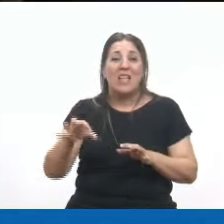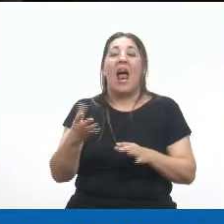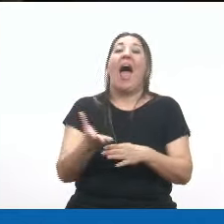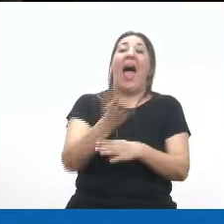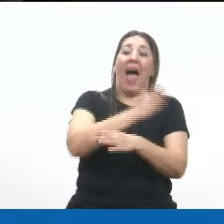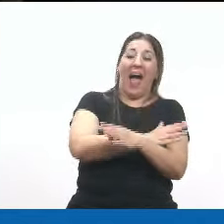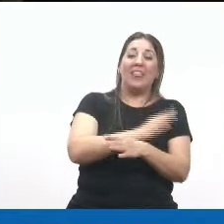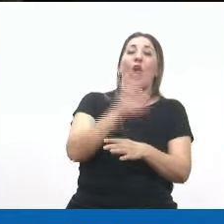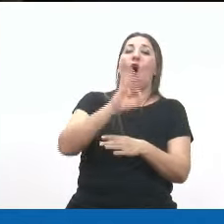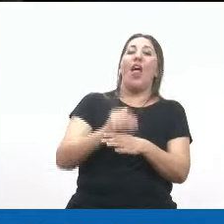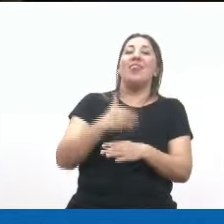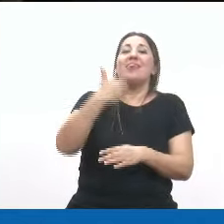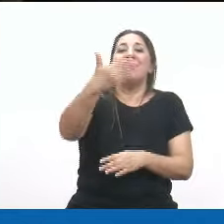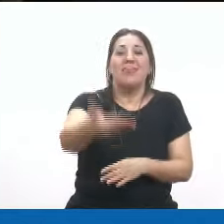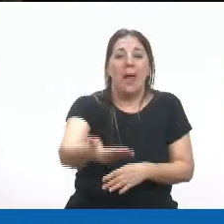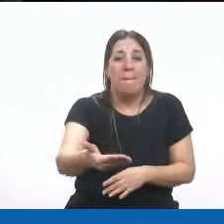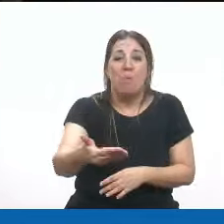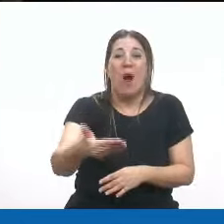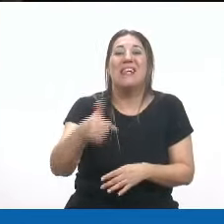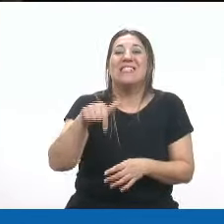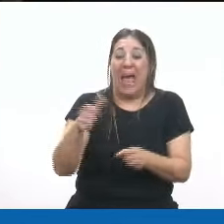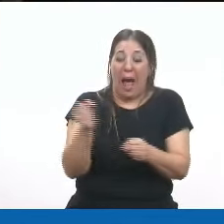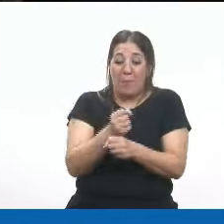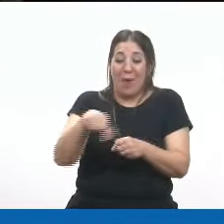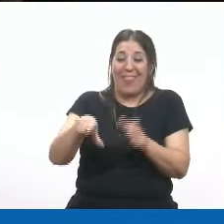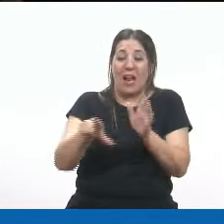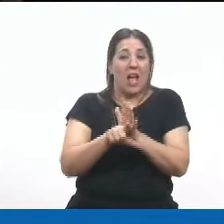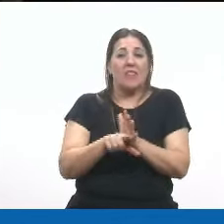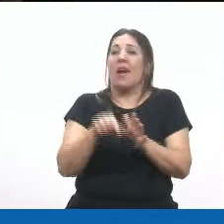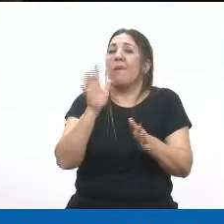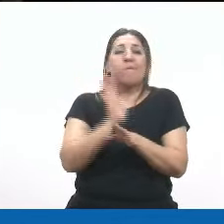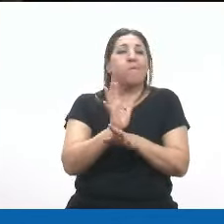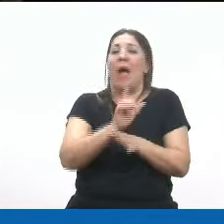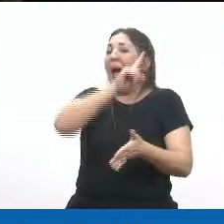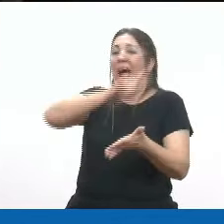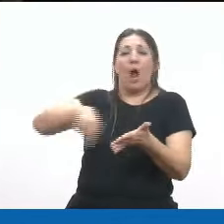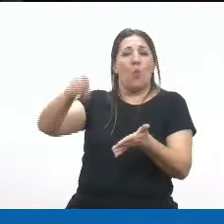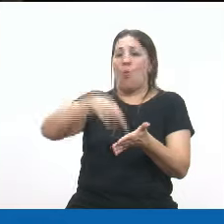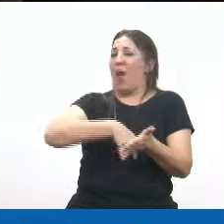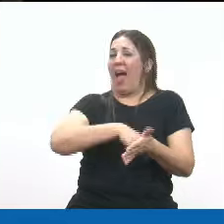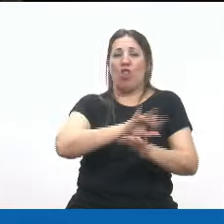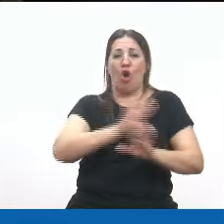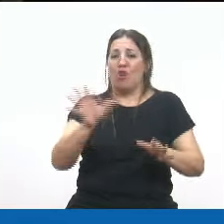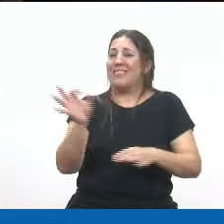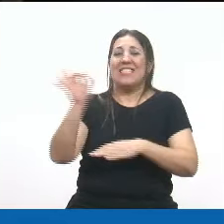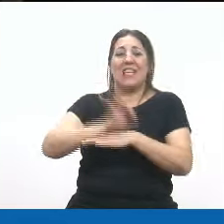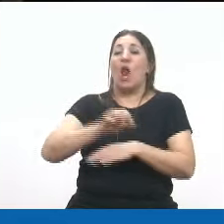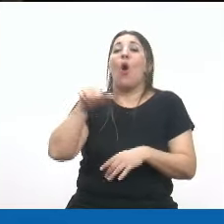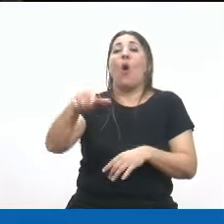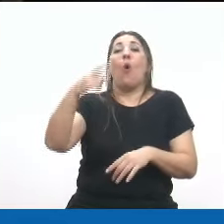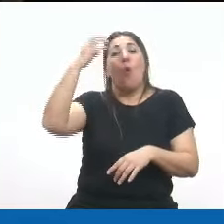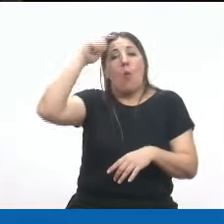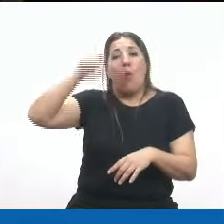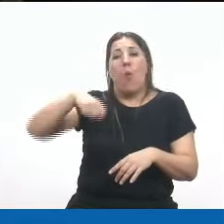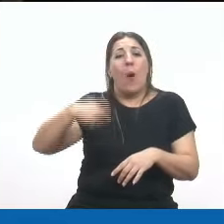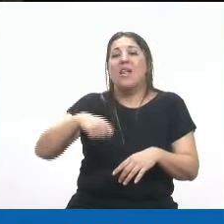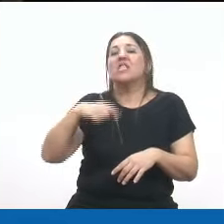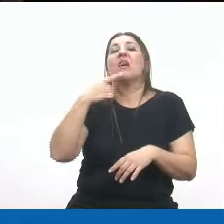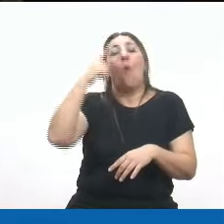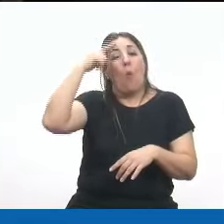posterior si se sanciona esta ley va a ser nula de nulidad absoluta y los jueces deberán impedir su